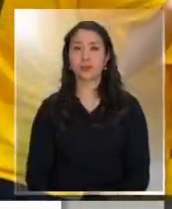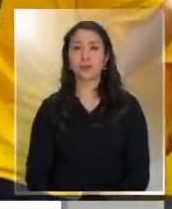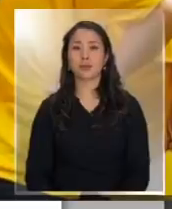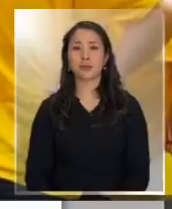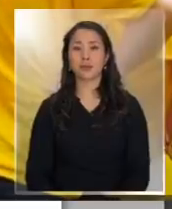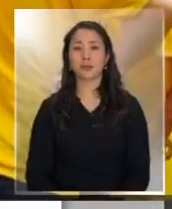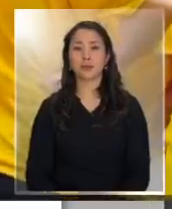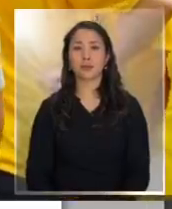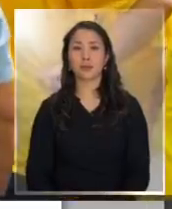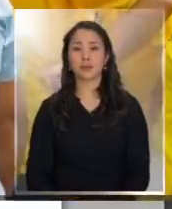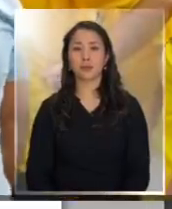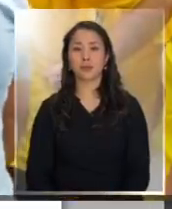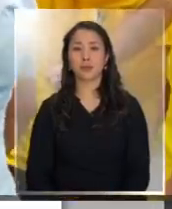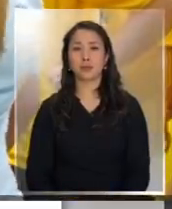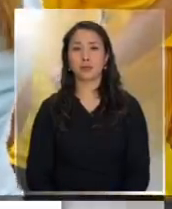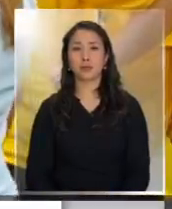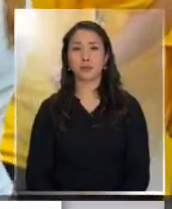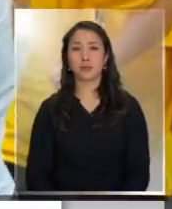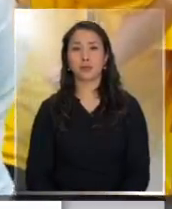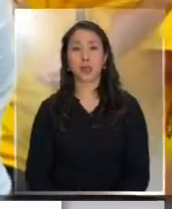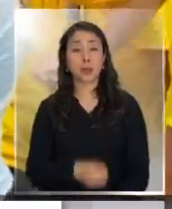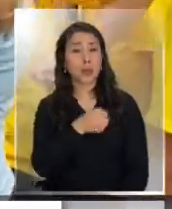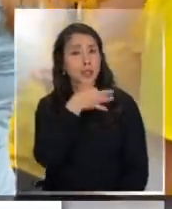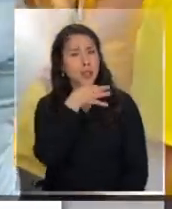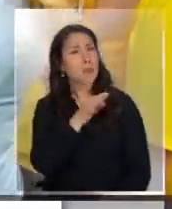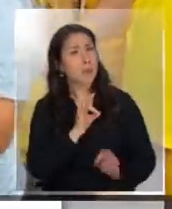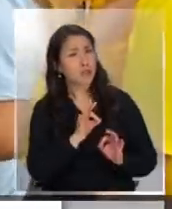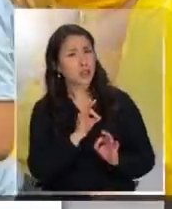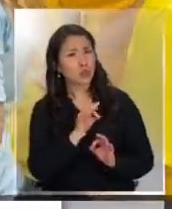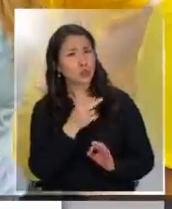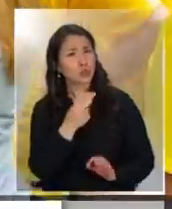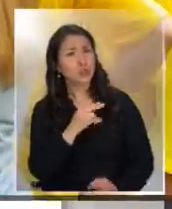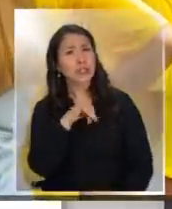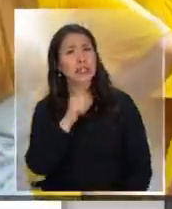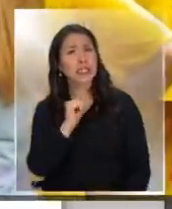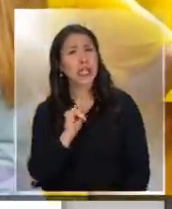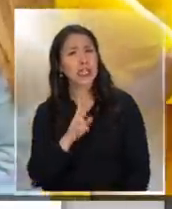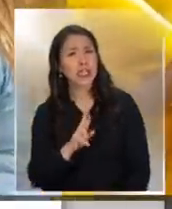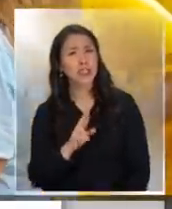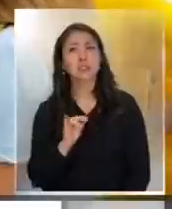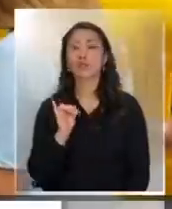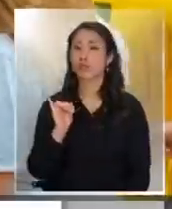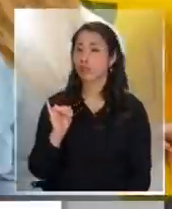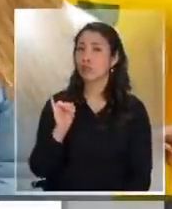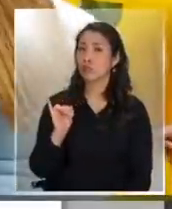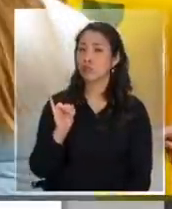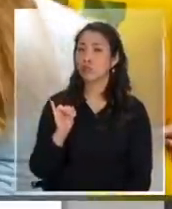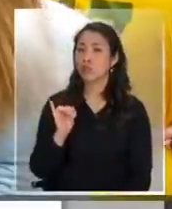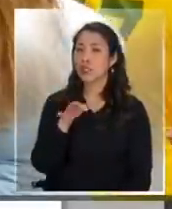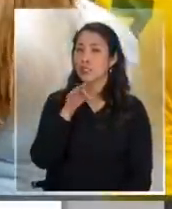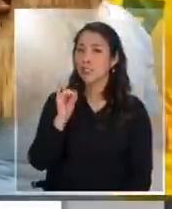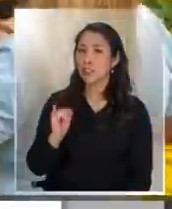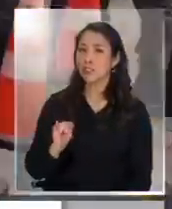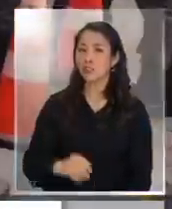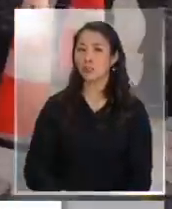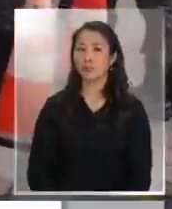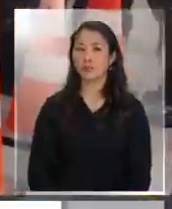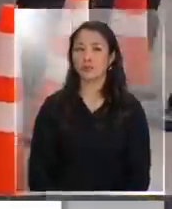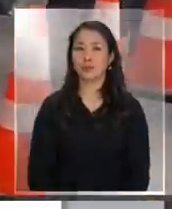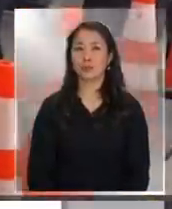Esas armas que a gente usa. Perfecto. Jair, ¿no? Jair. Jair en la cabeza. Nuestro